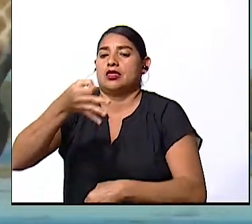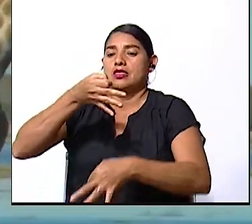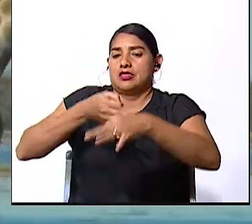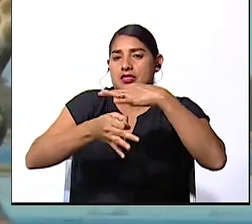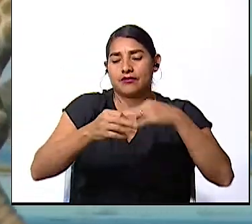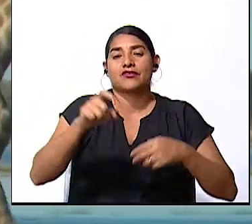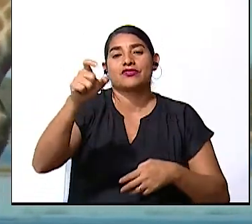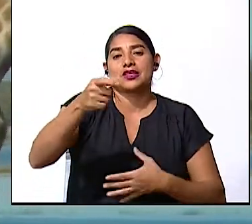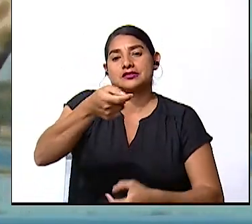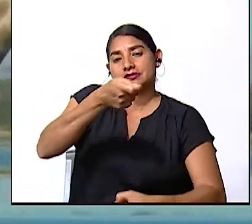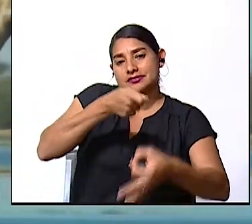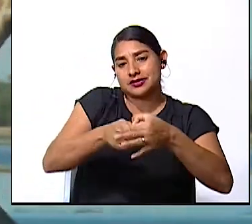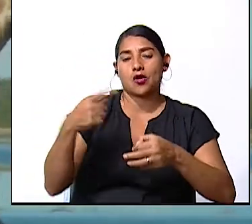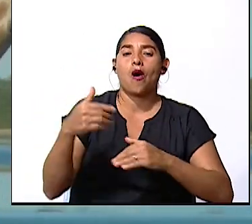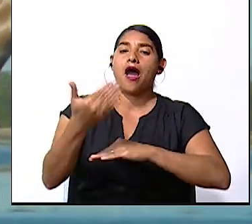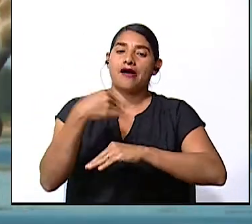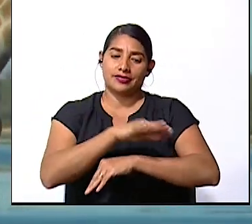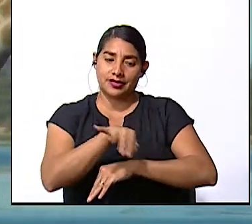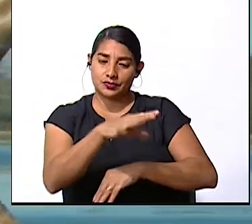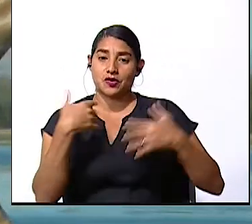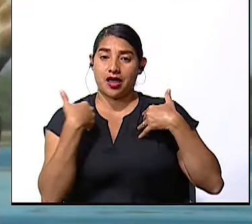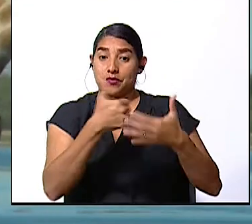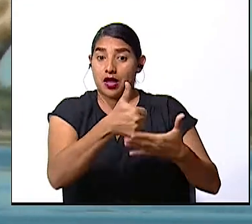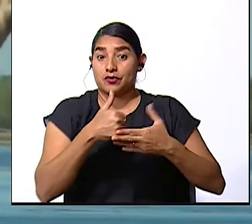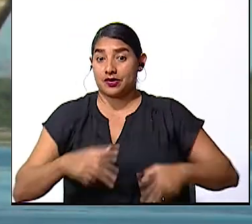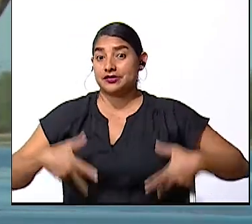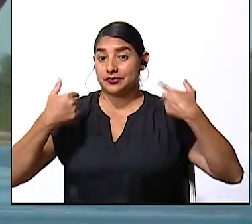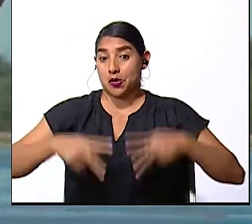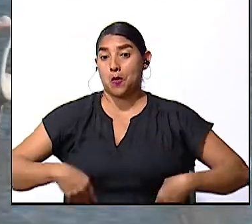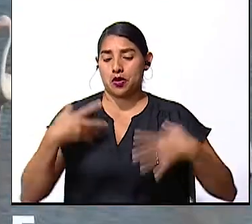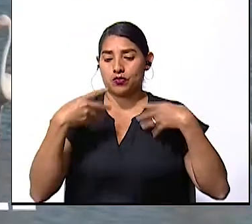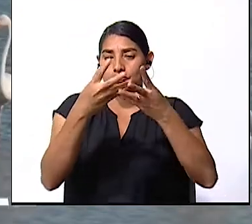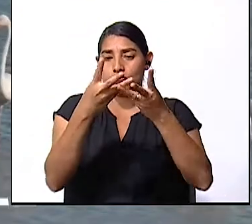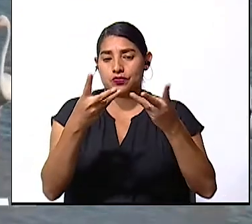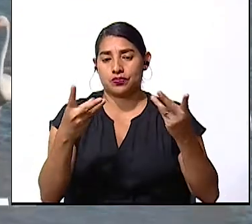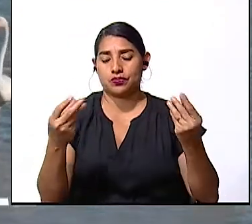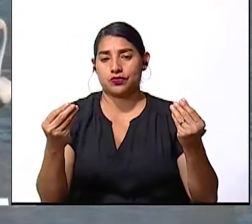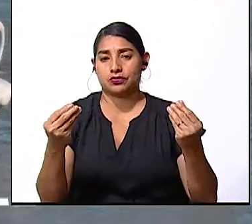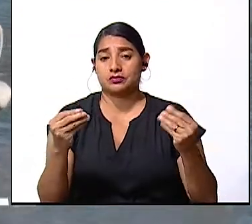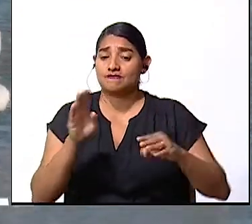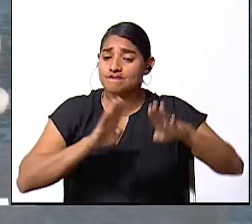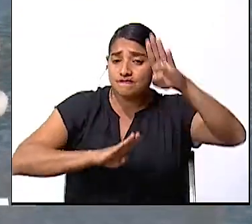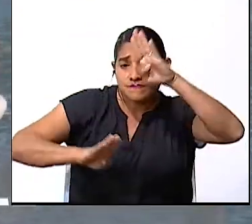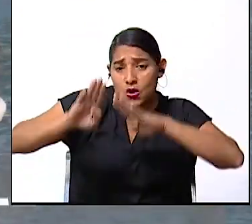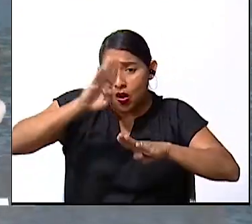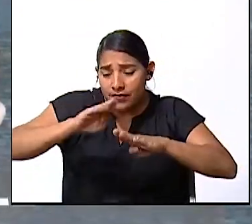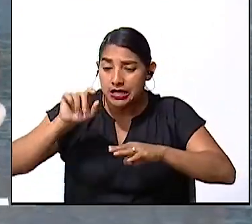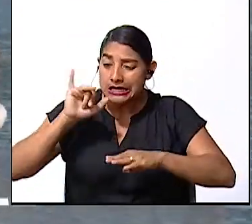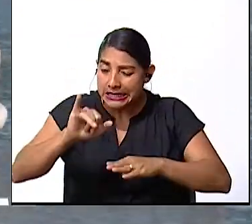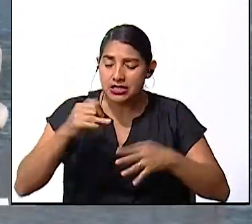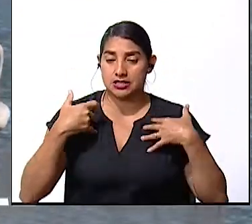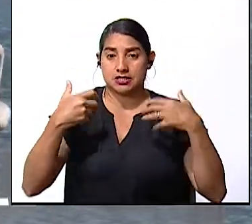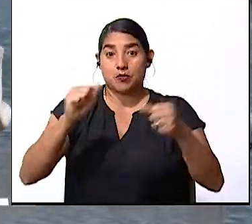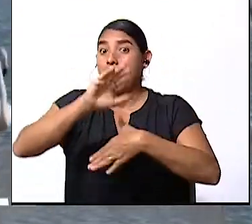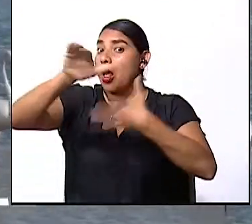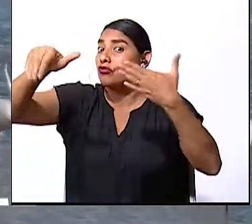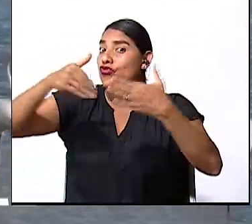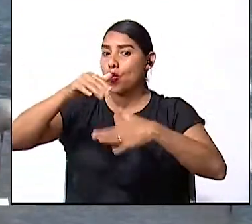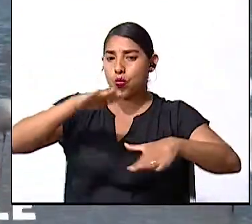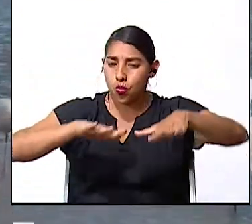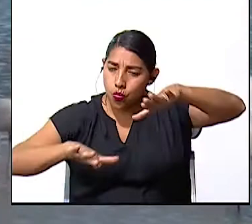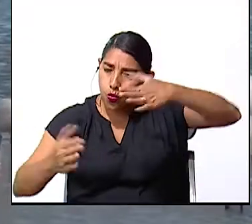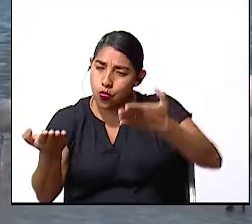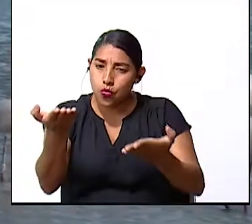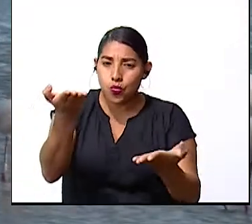las necesidades que cubrían esas especies antes de extinguirse. La biodiversidad es saludable para los